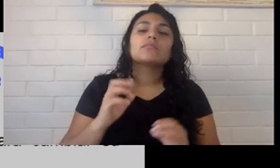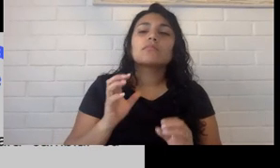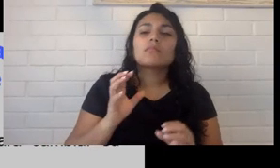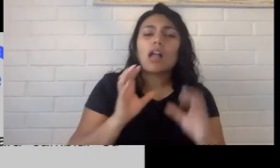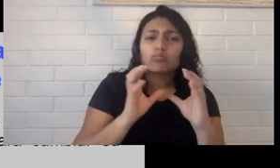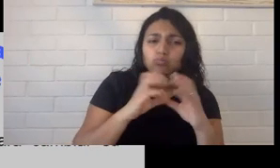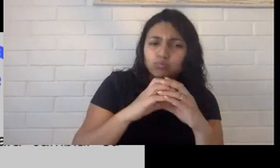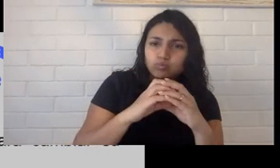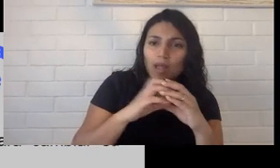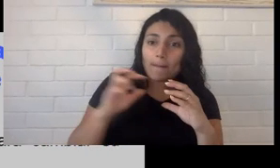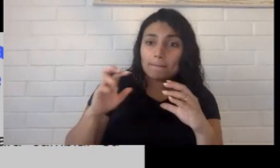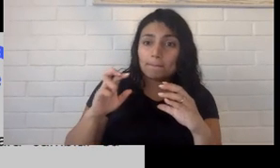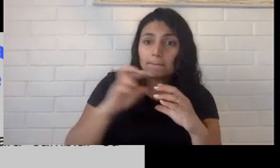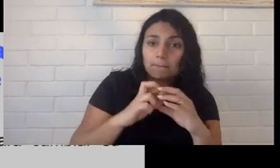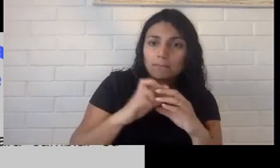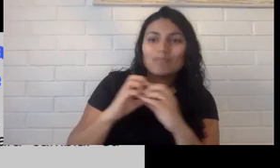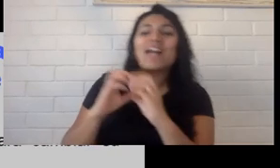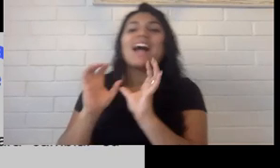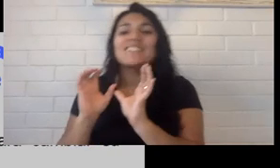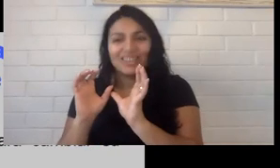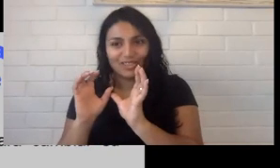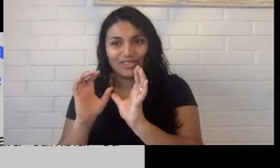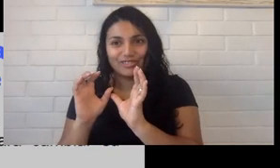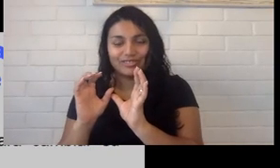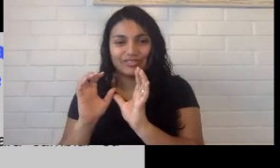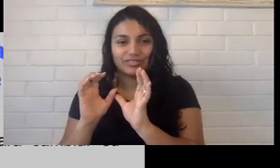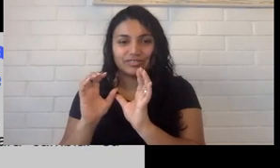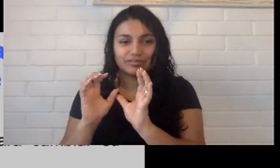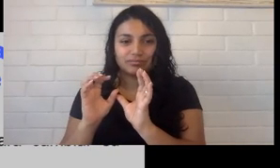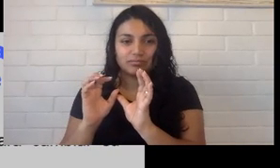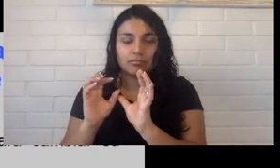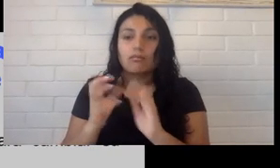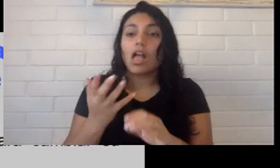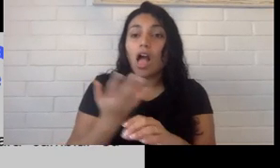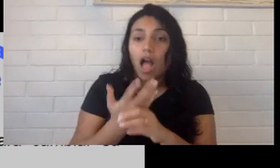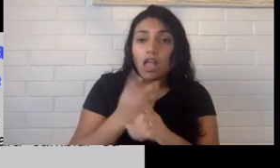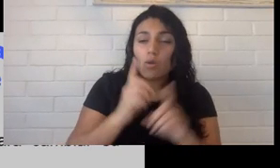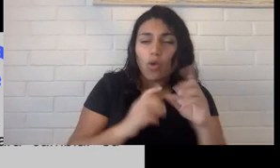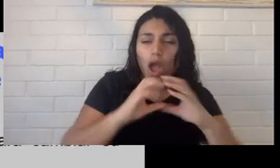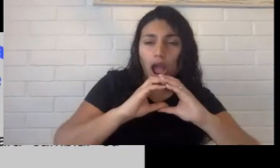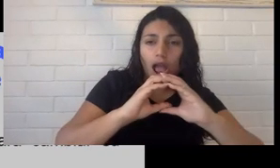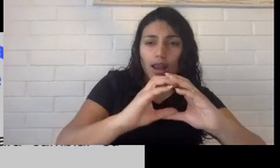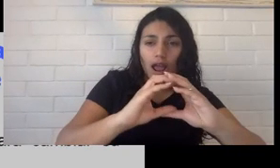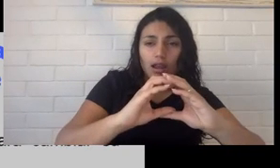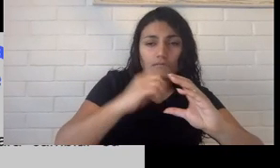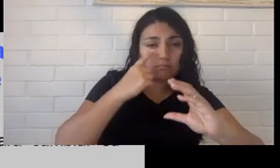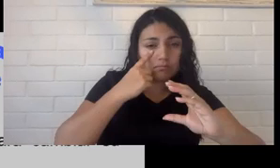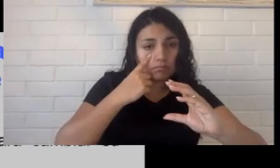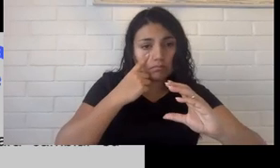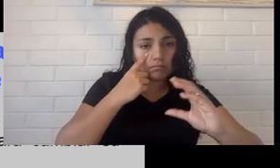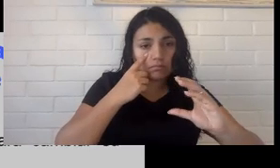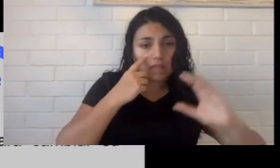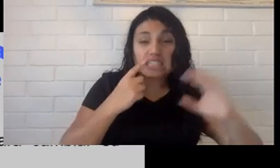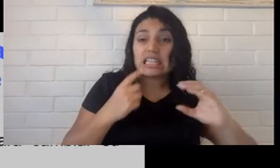agrega un grupo fosfato pasa a estar abierto. Hay canales que están regulados por voltaje, o sea,